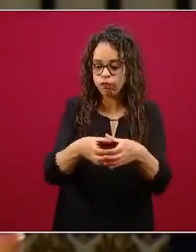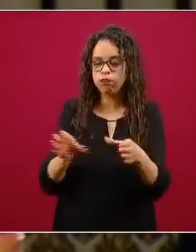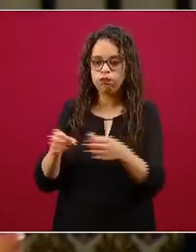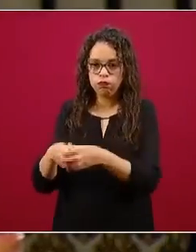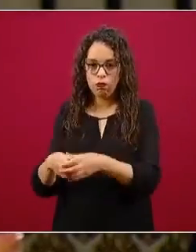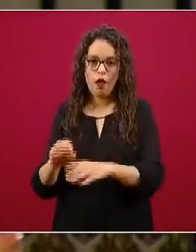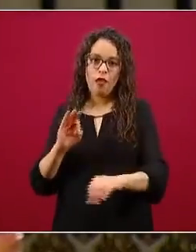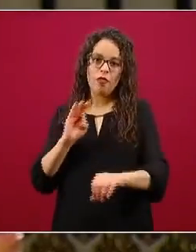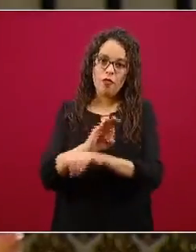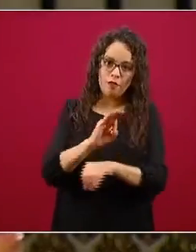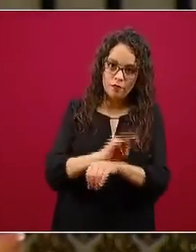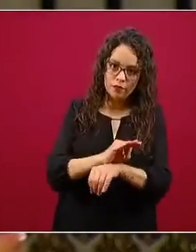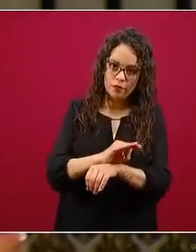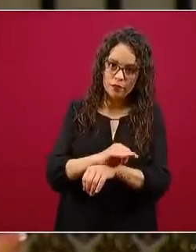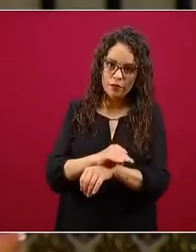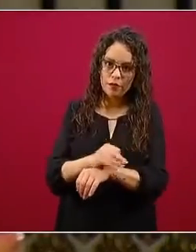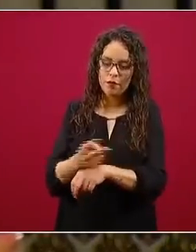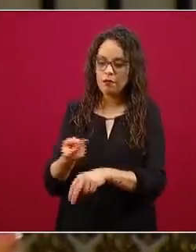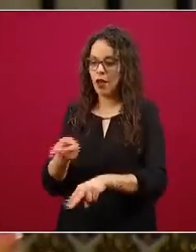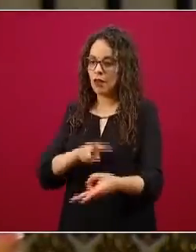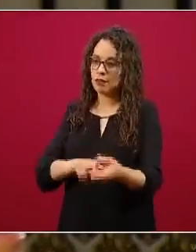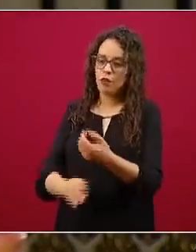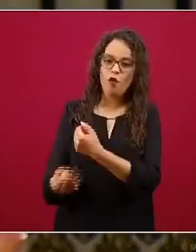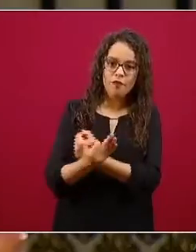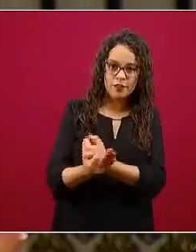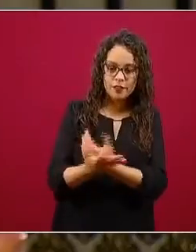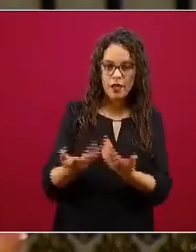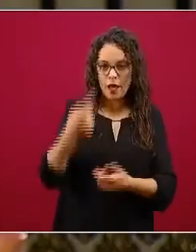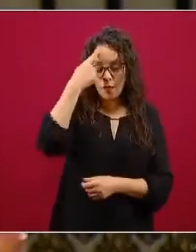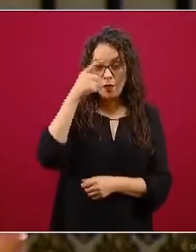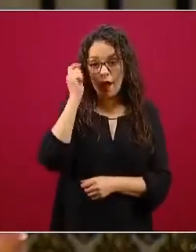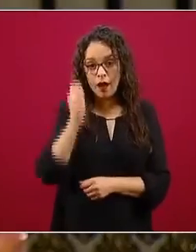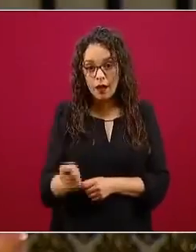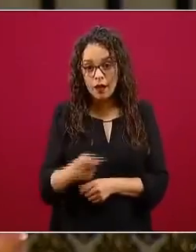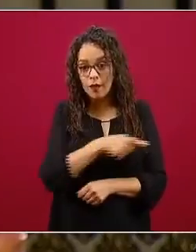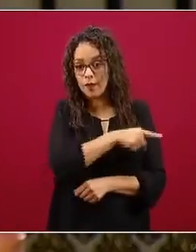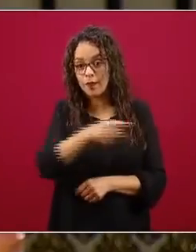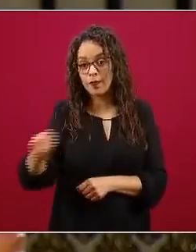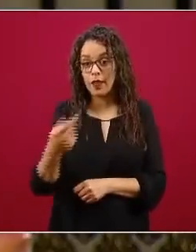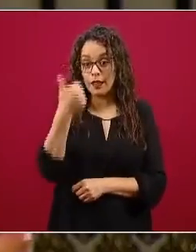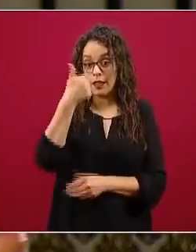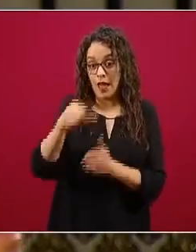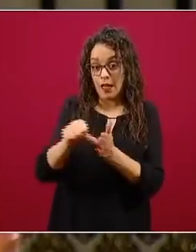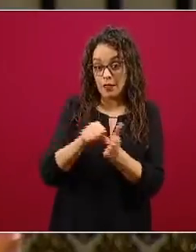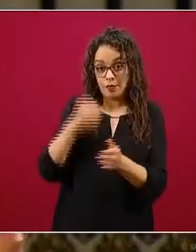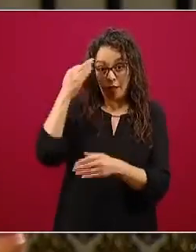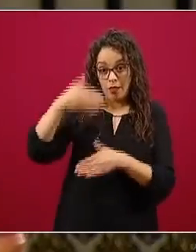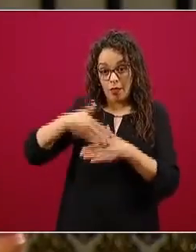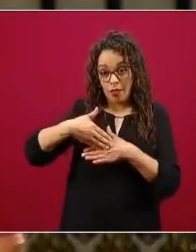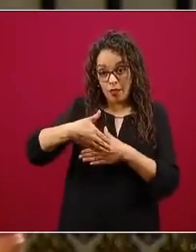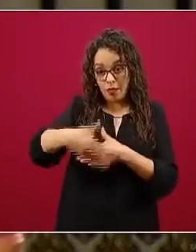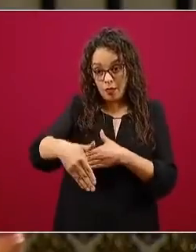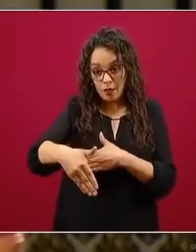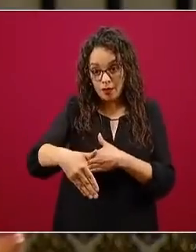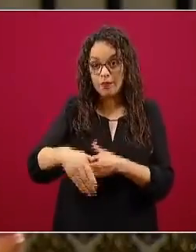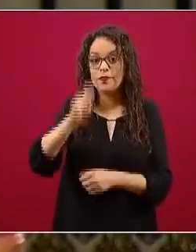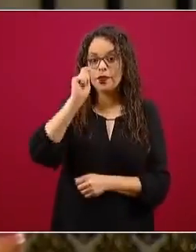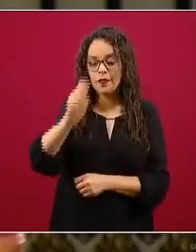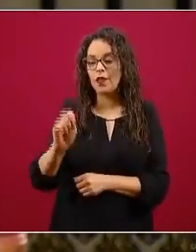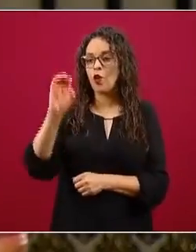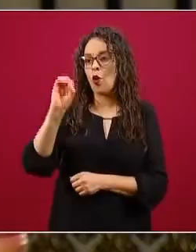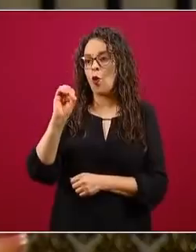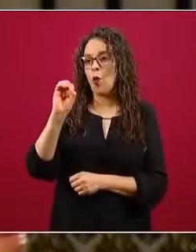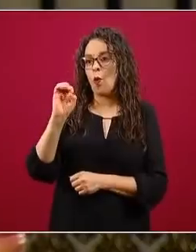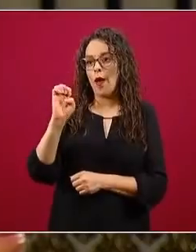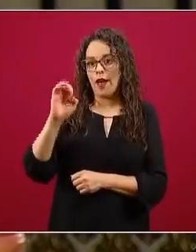equipos especiales aparte, para preparar una temporada de 6 meses que se podría inclusive entre los planes de ONEFA alargar.